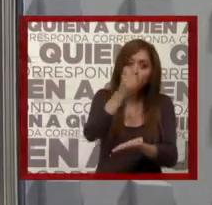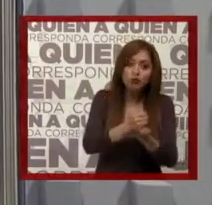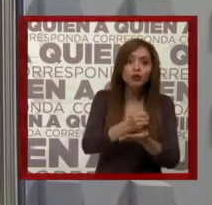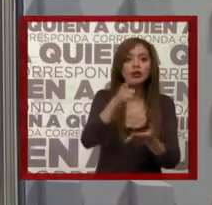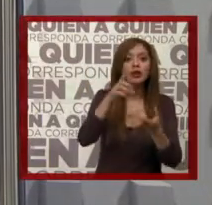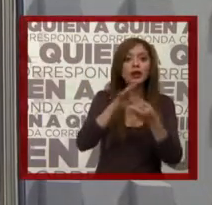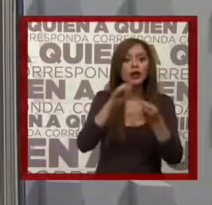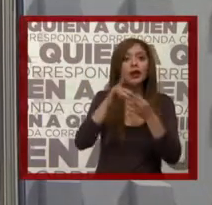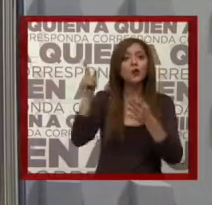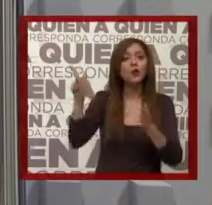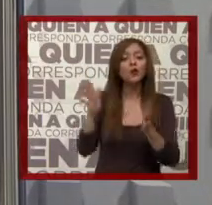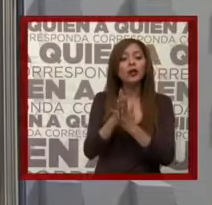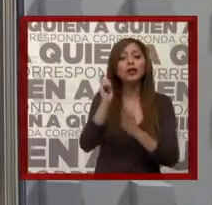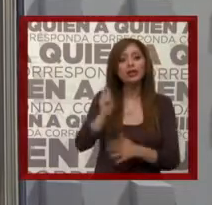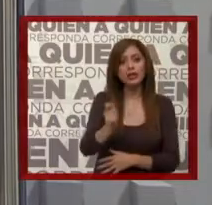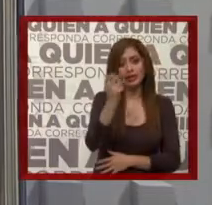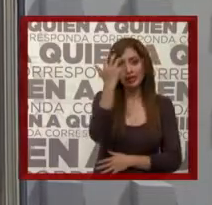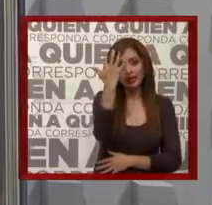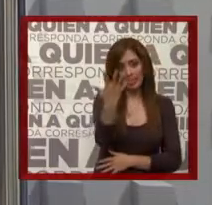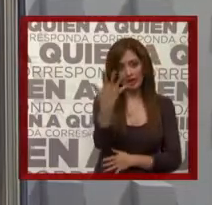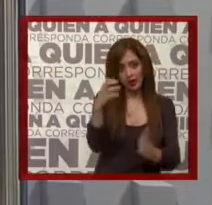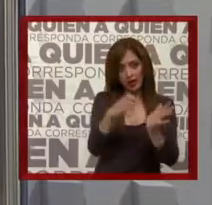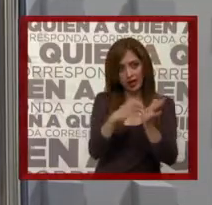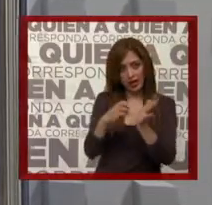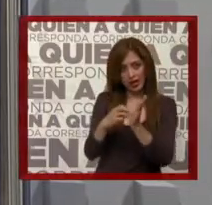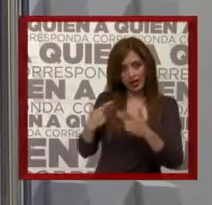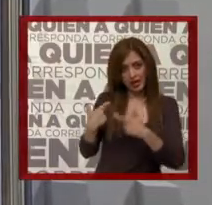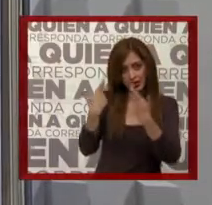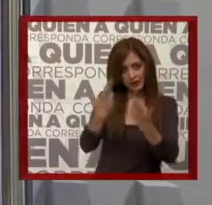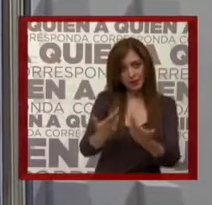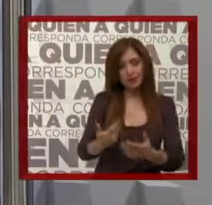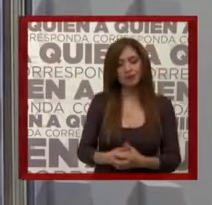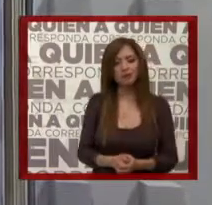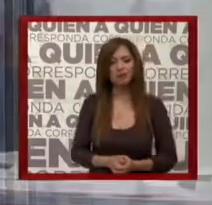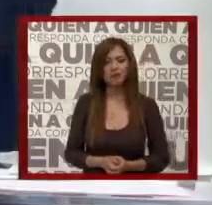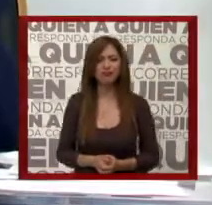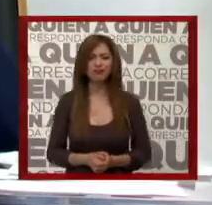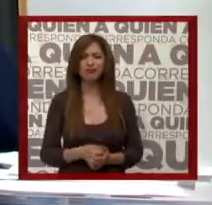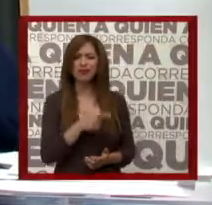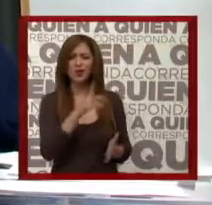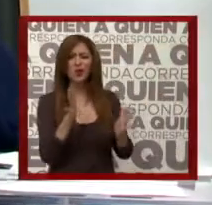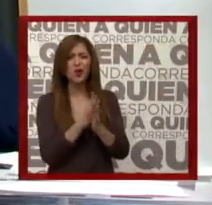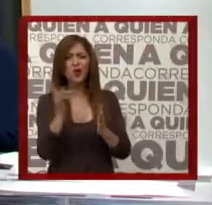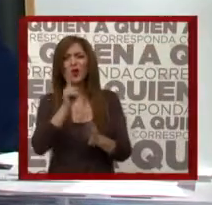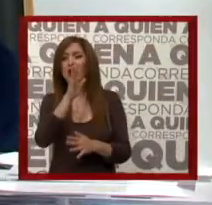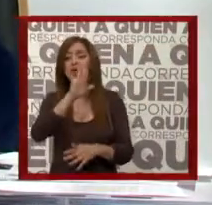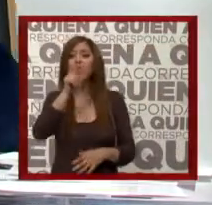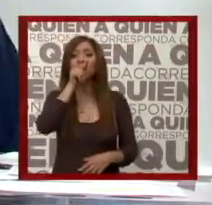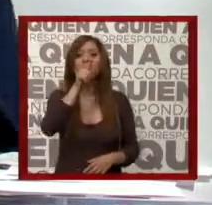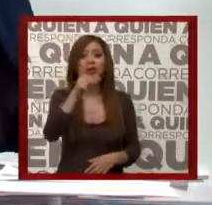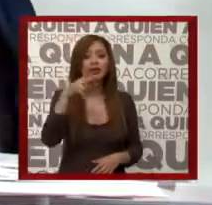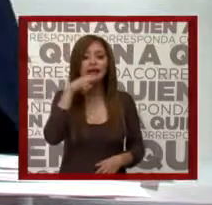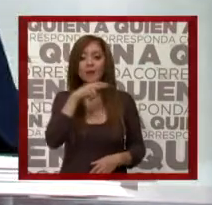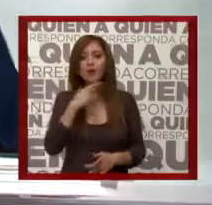concursando por llevarse 5 de las 10 cajas que tenemos. No hay concurso, ¿cuál es el concurso? No, concursen ya.